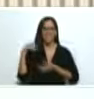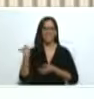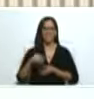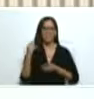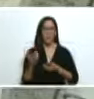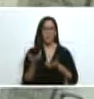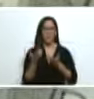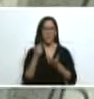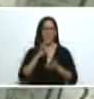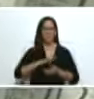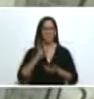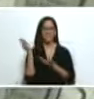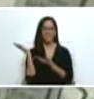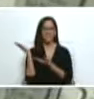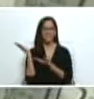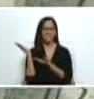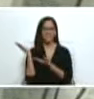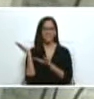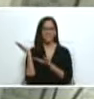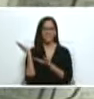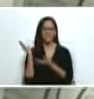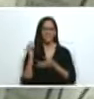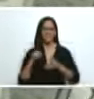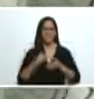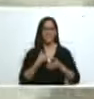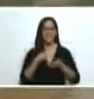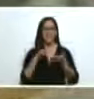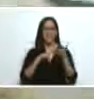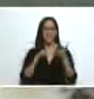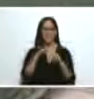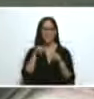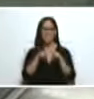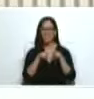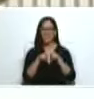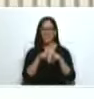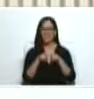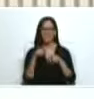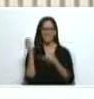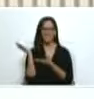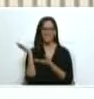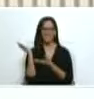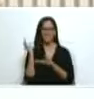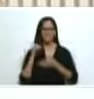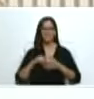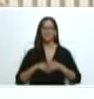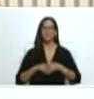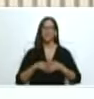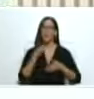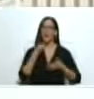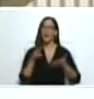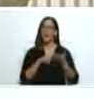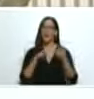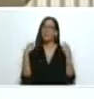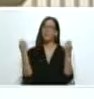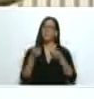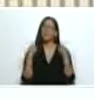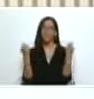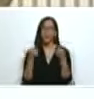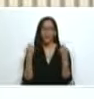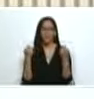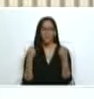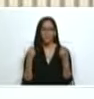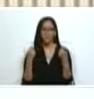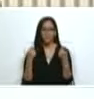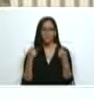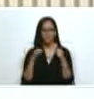Ah, Silita. Yo estaba leyendo los chismes de la farándula de Chepa Candela. Bueno, a leer periódico.